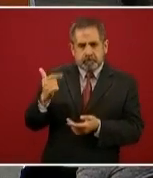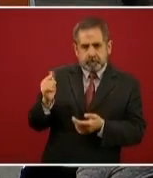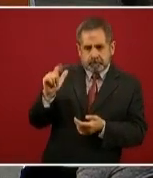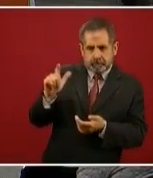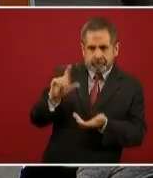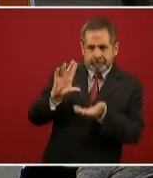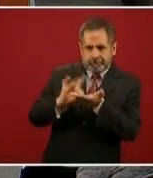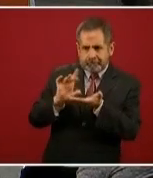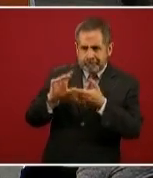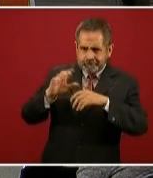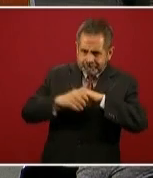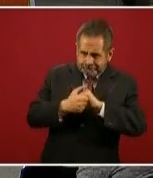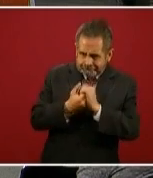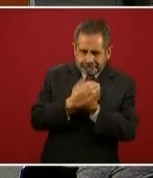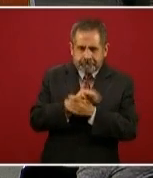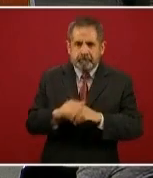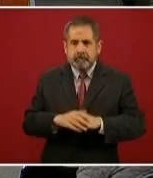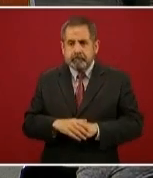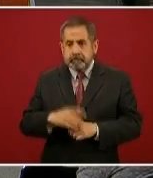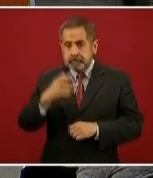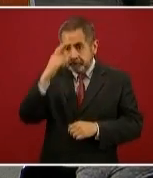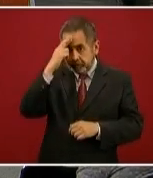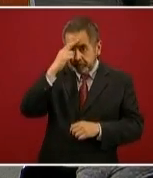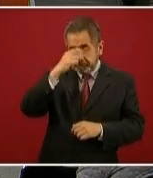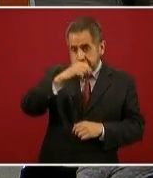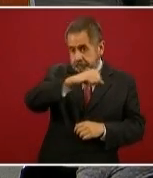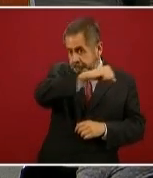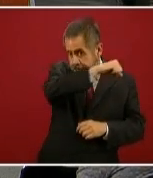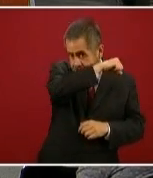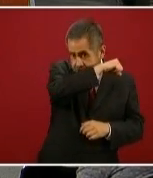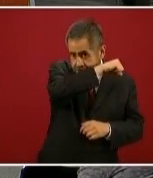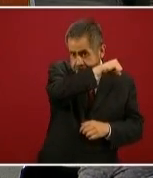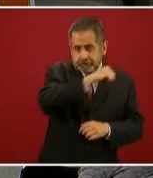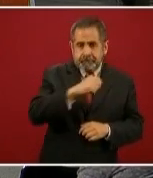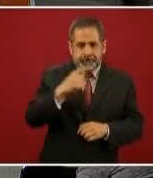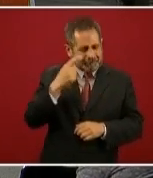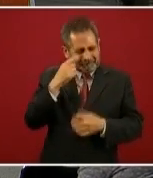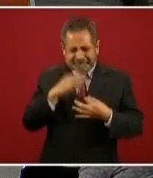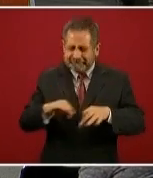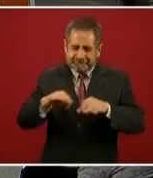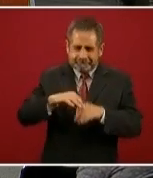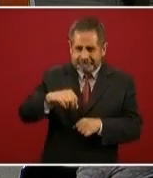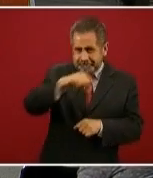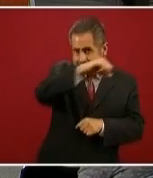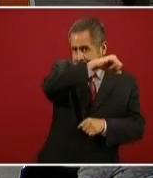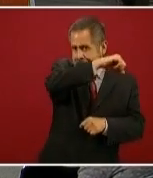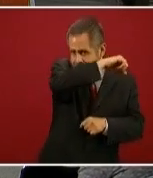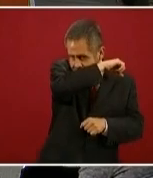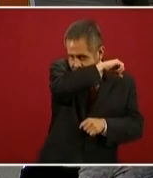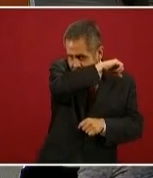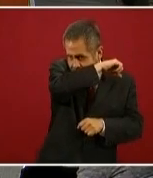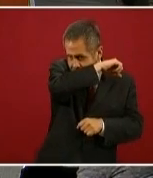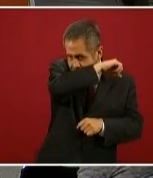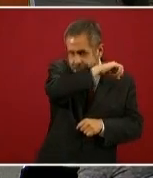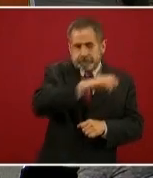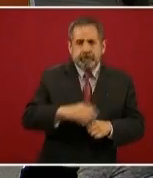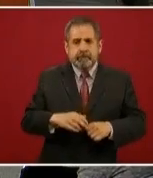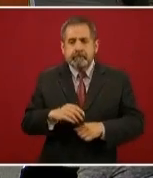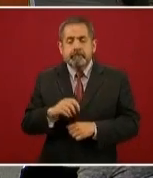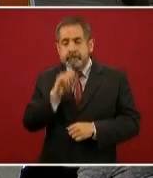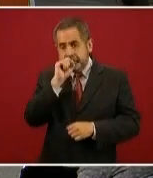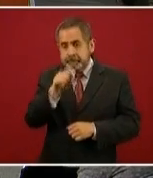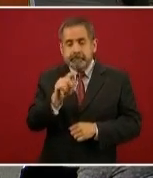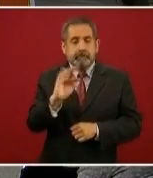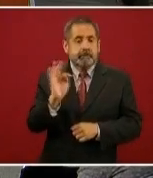antisépticas. El proteger el estornudo con tapando nariz y boca con el antebrazo. Achú. Y también que